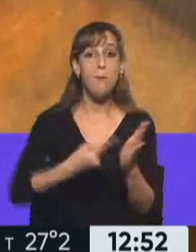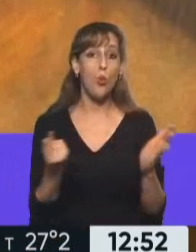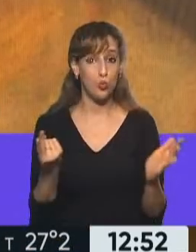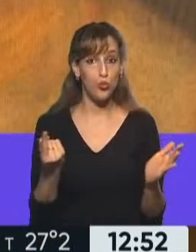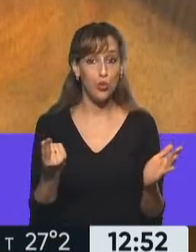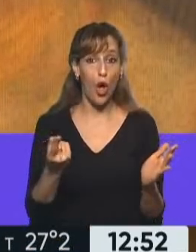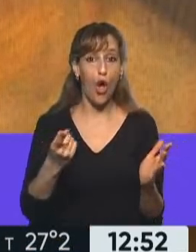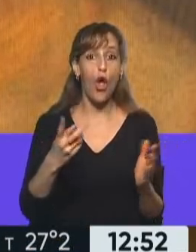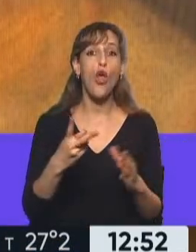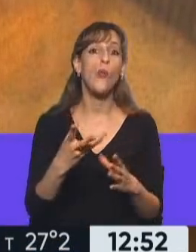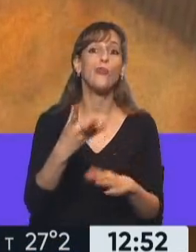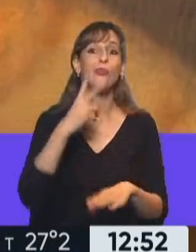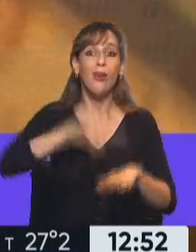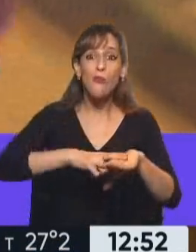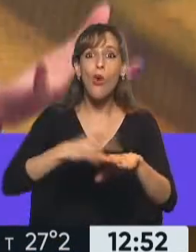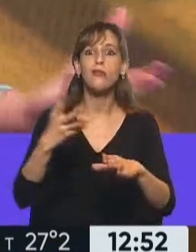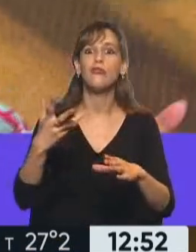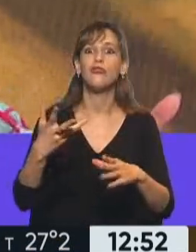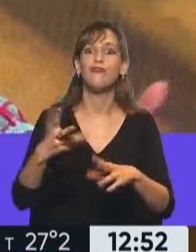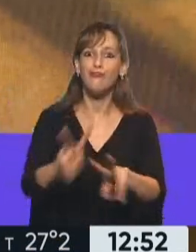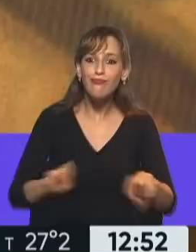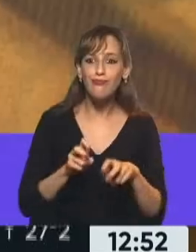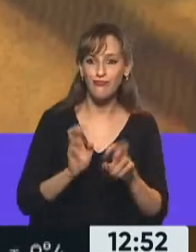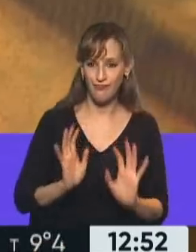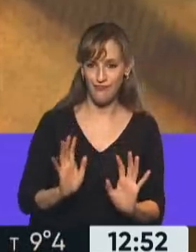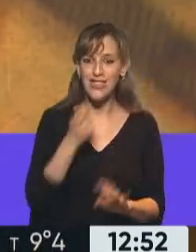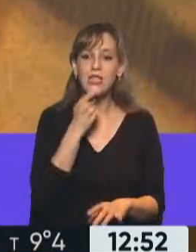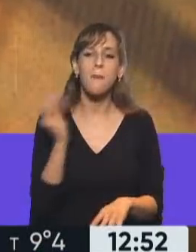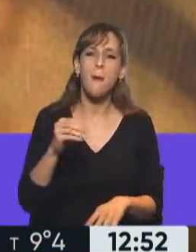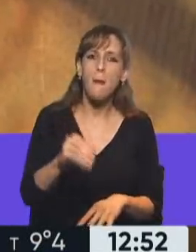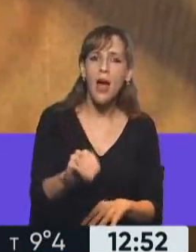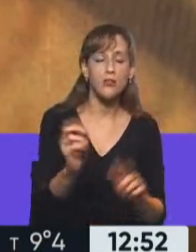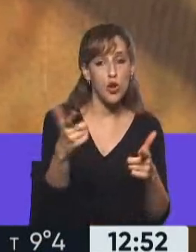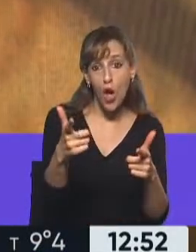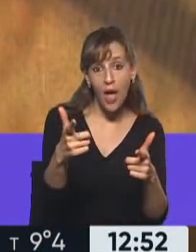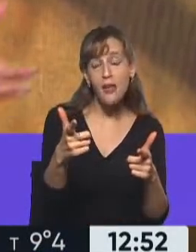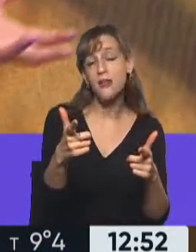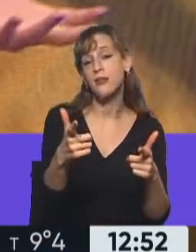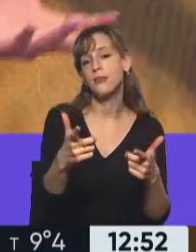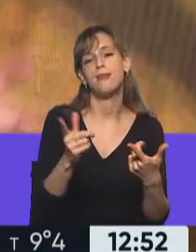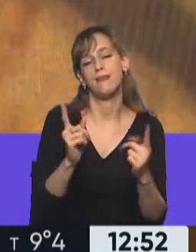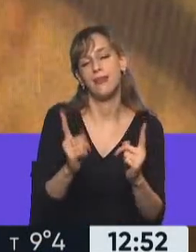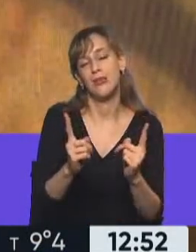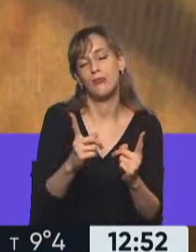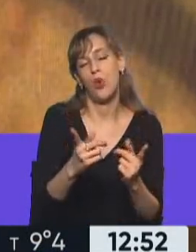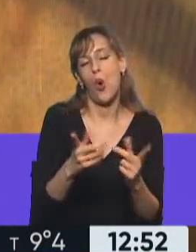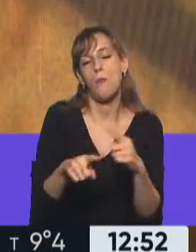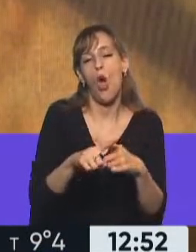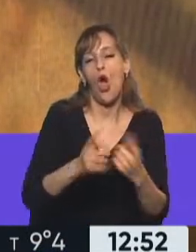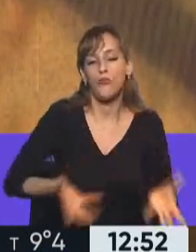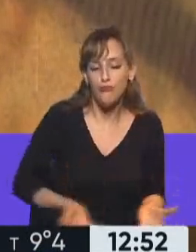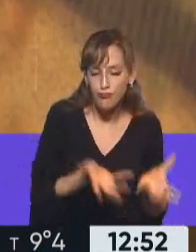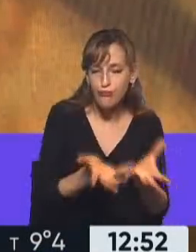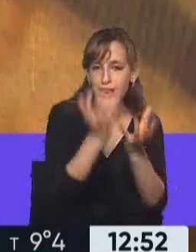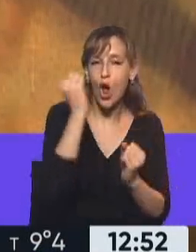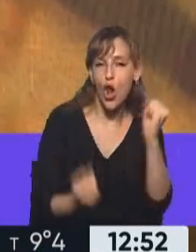reducción de déficit fiscal. Si no hay previstos nuevos ingresos, más que los que entendemos que están asociados al crecimiento económico en un año que se espera